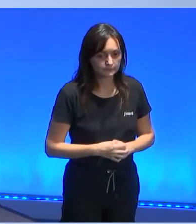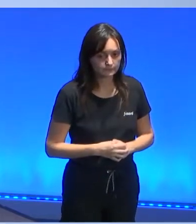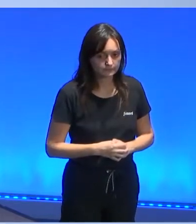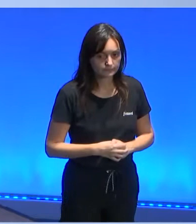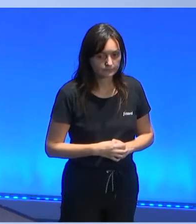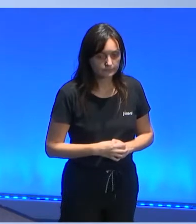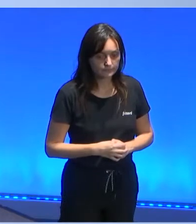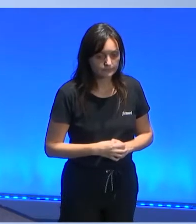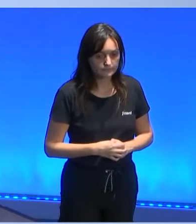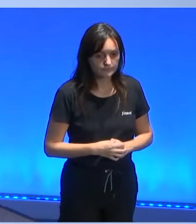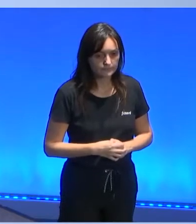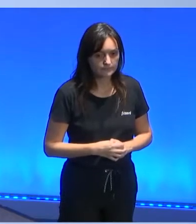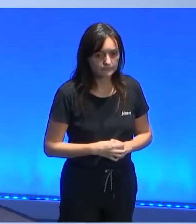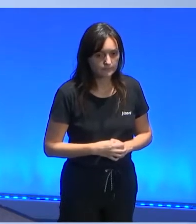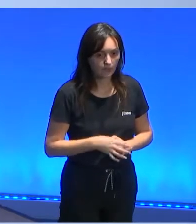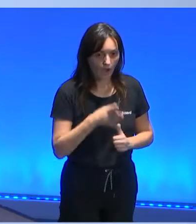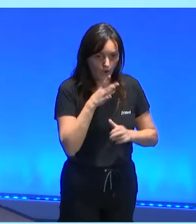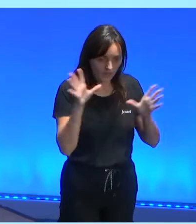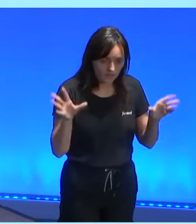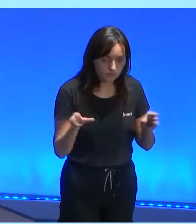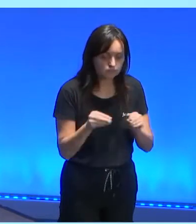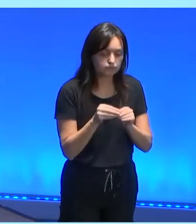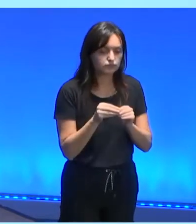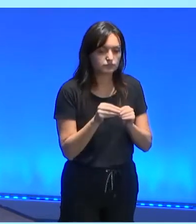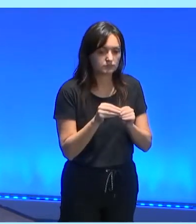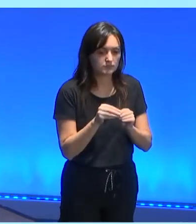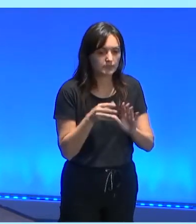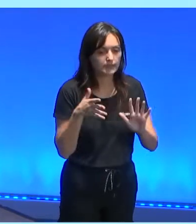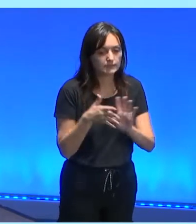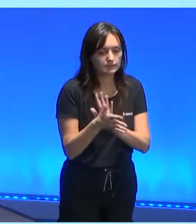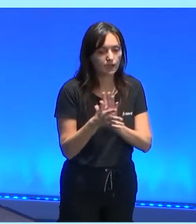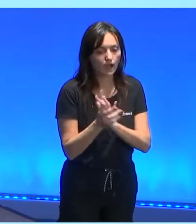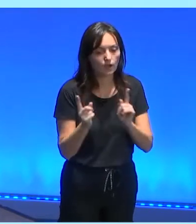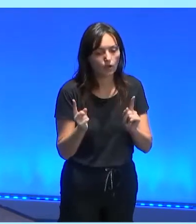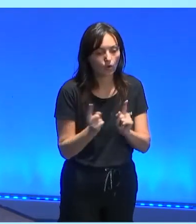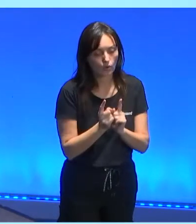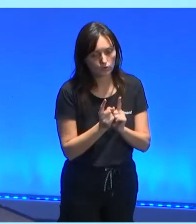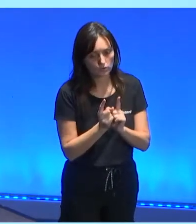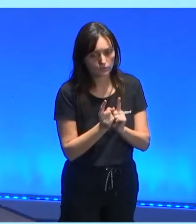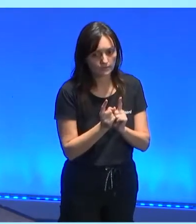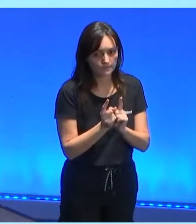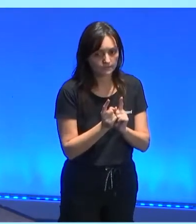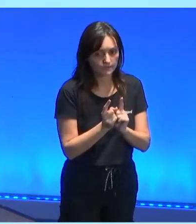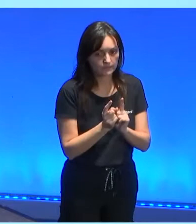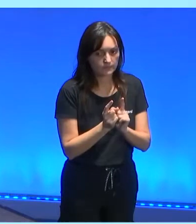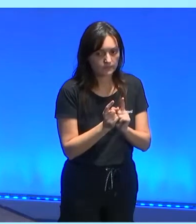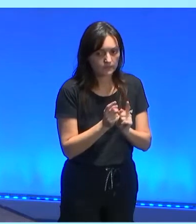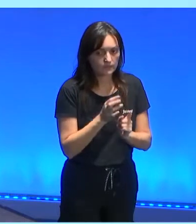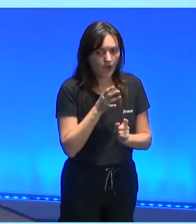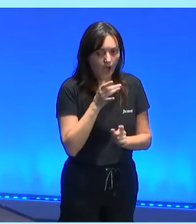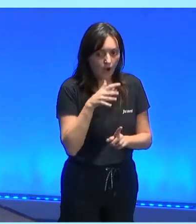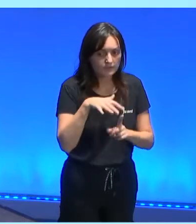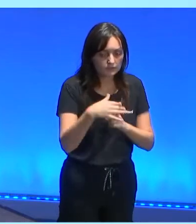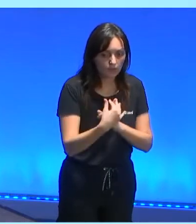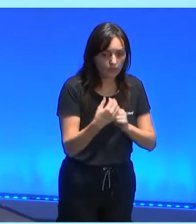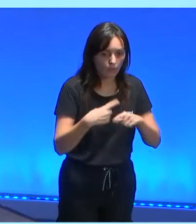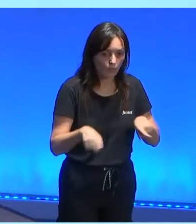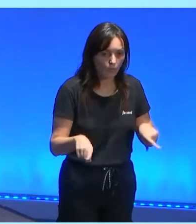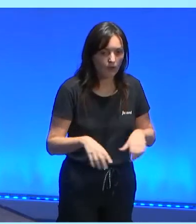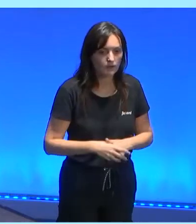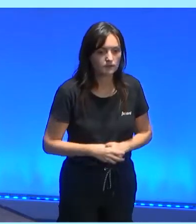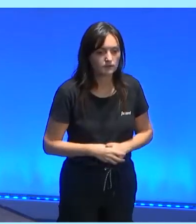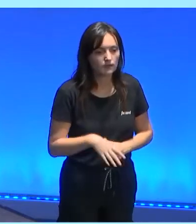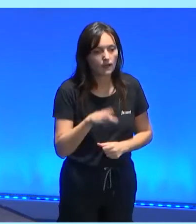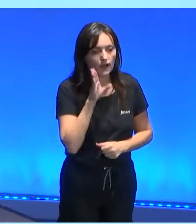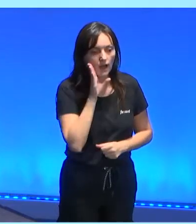Bueno, pues os resumiré y os contaré brevemente dónde estamos en este momento, porque, como le